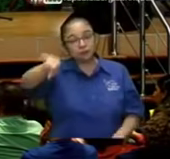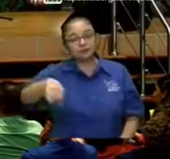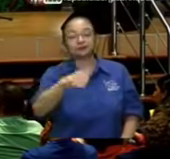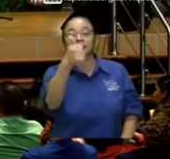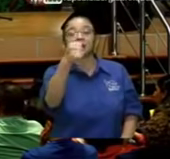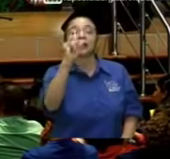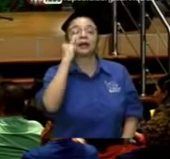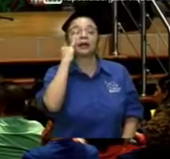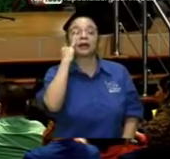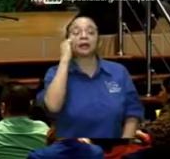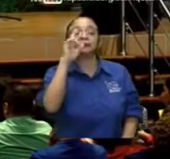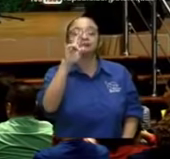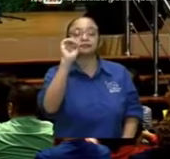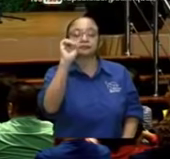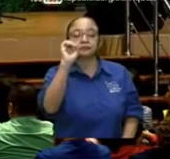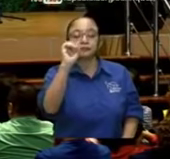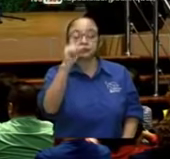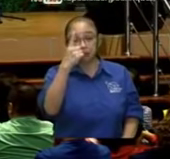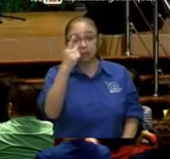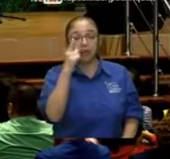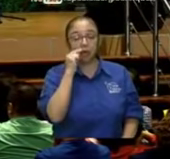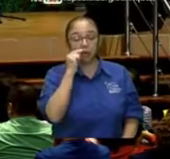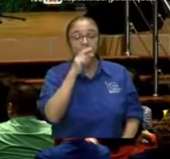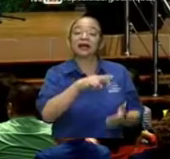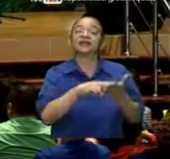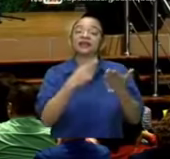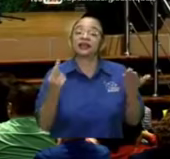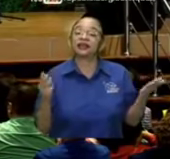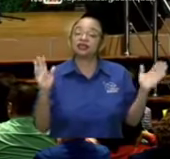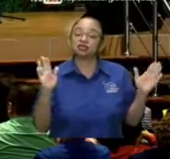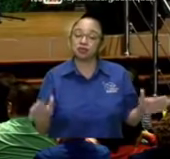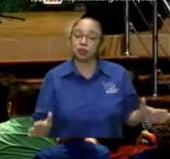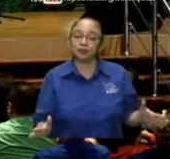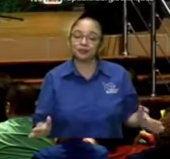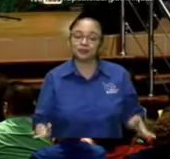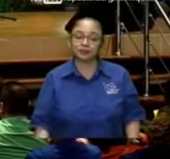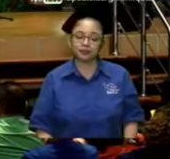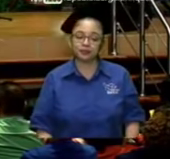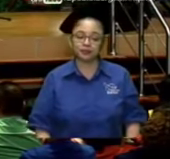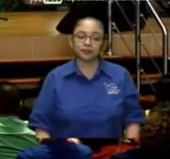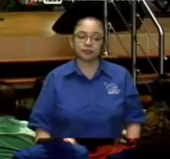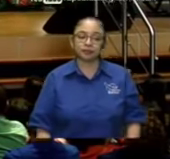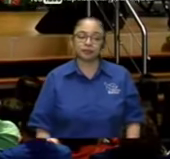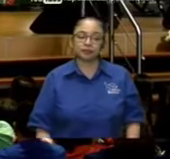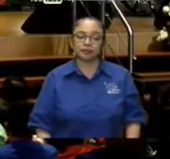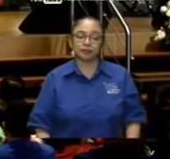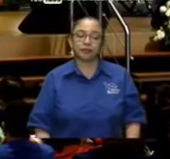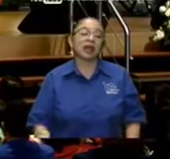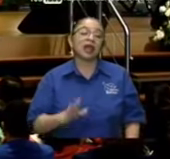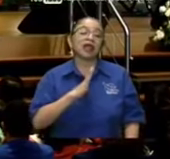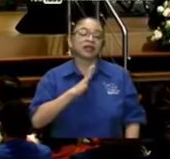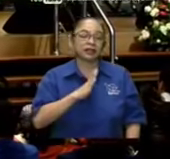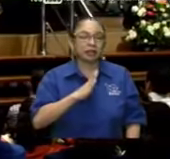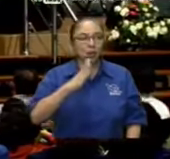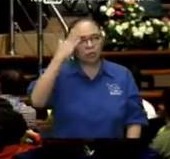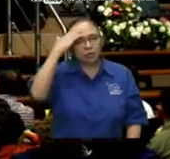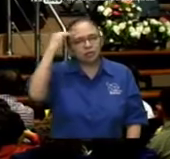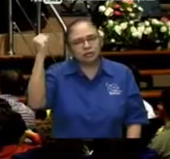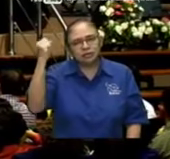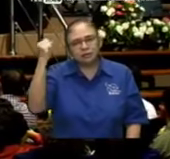hombre religioso. Él era un hombre religioso, y entonces él tenía un concepto